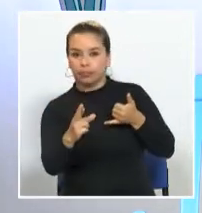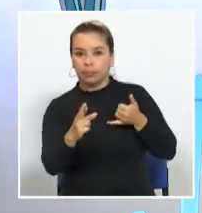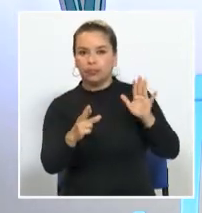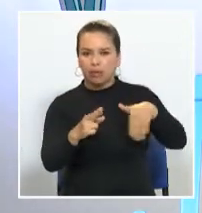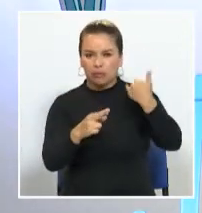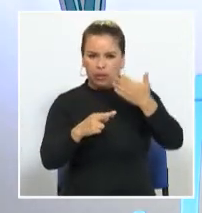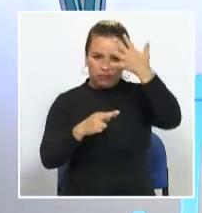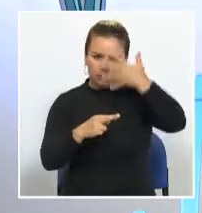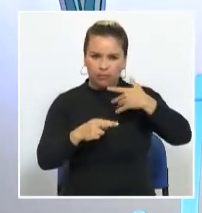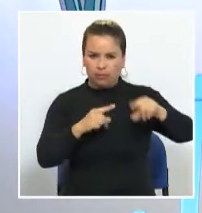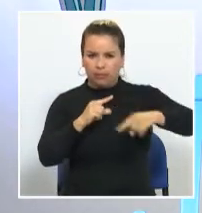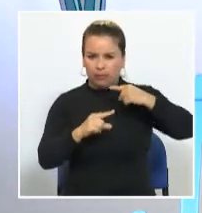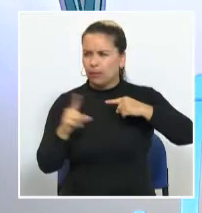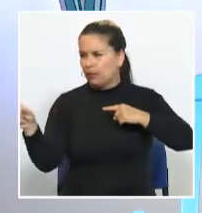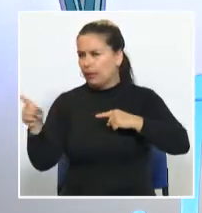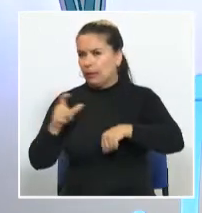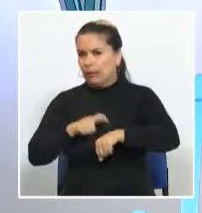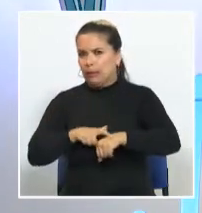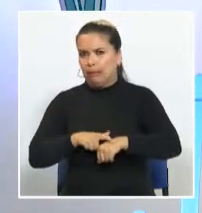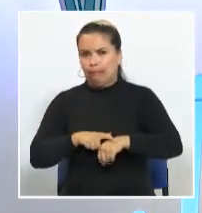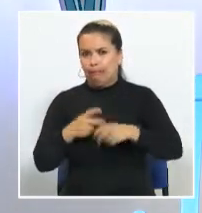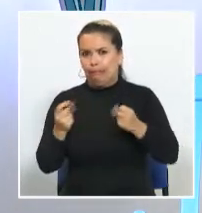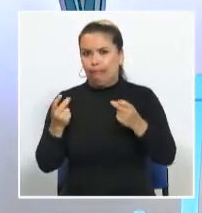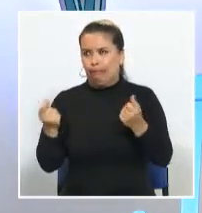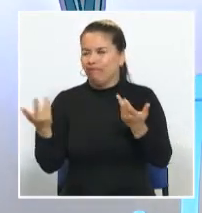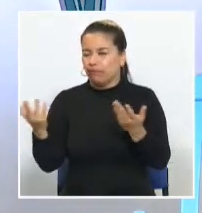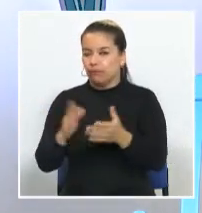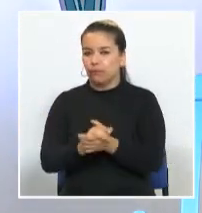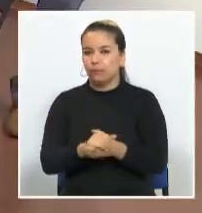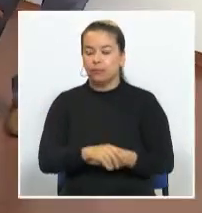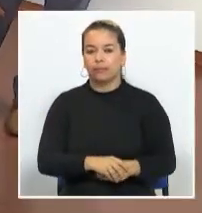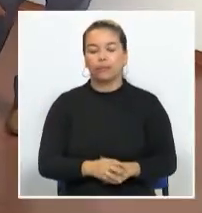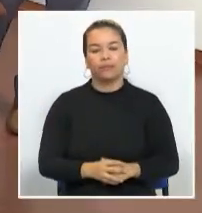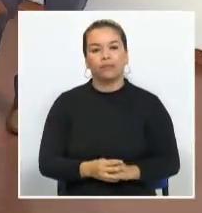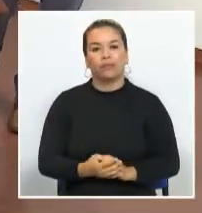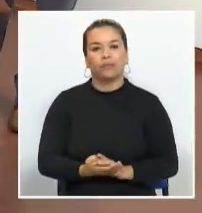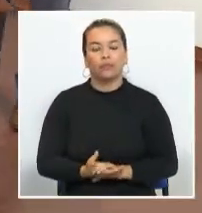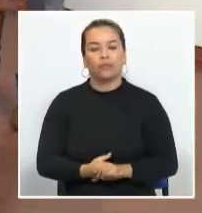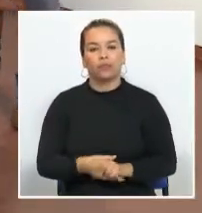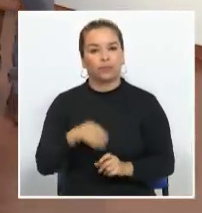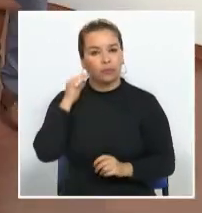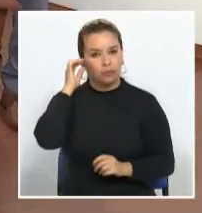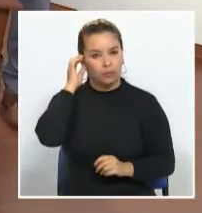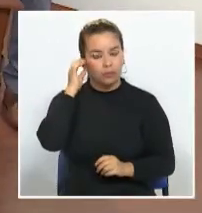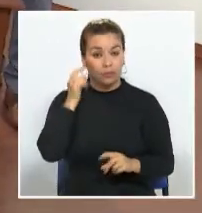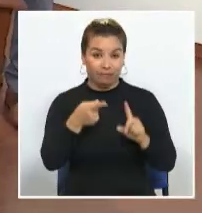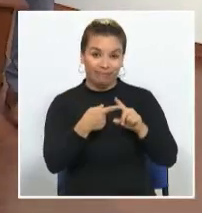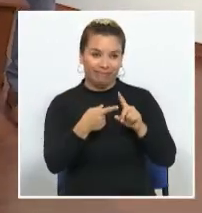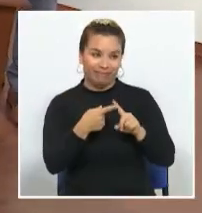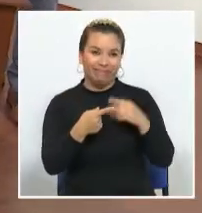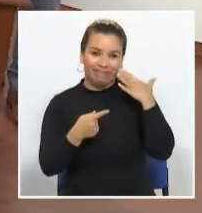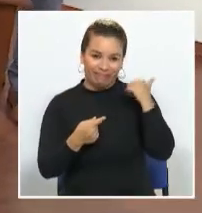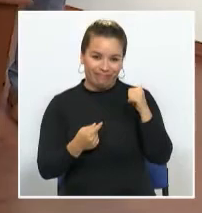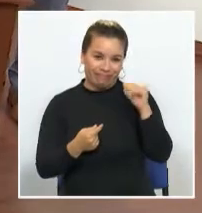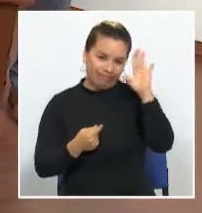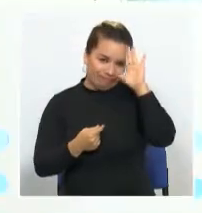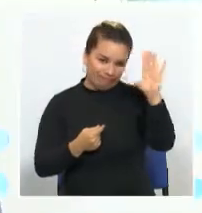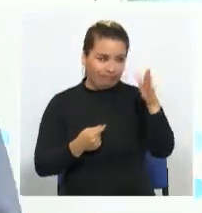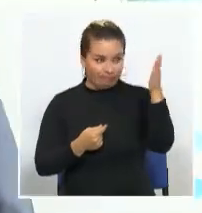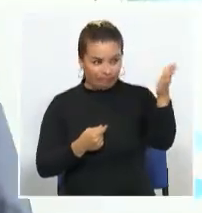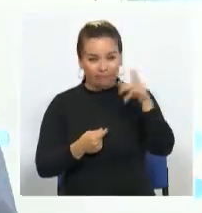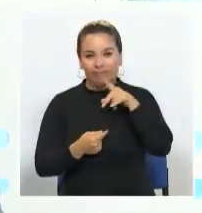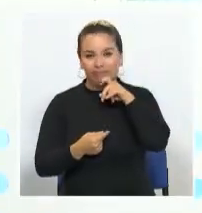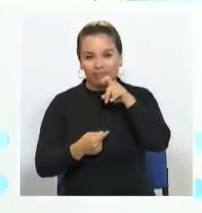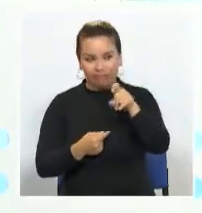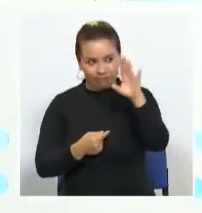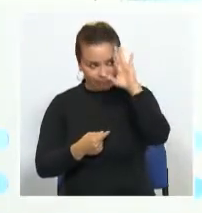manera rápida, ya que se nos está acabando el tiempo, doctor. Bueno, Blanca, primero un saludo para usted allá en Bucaramanga.